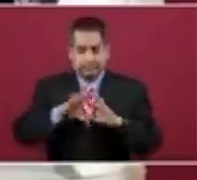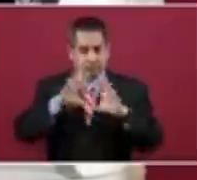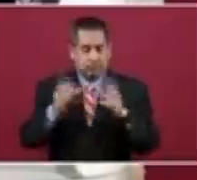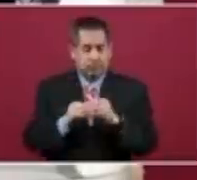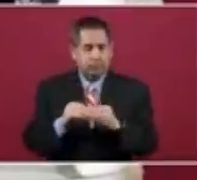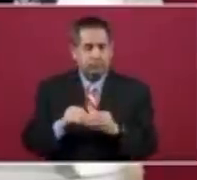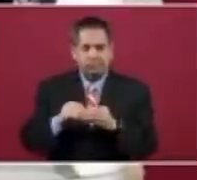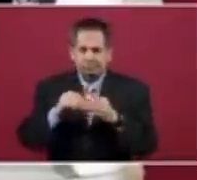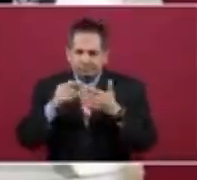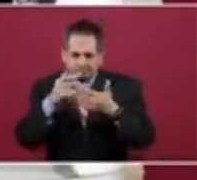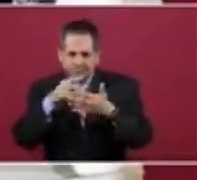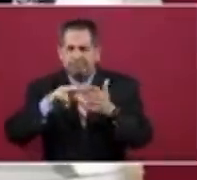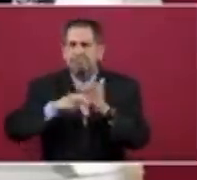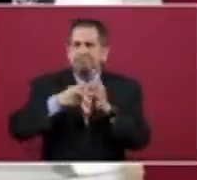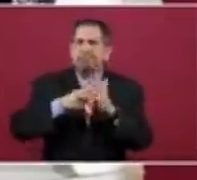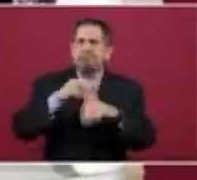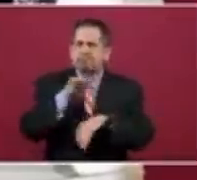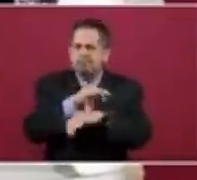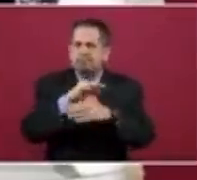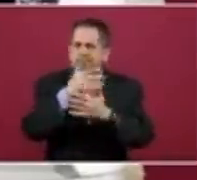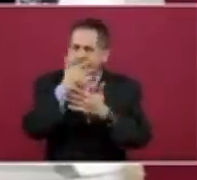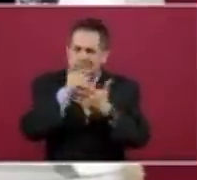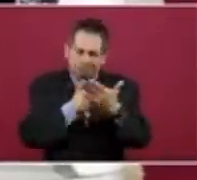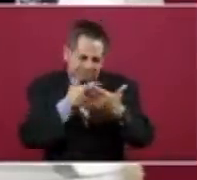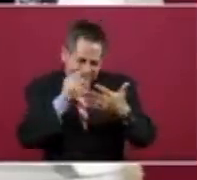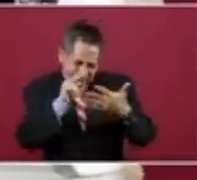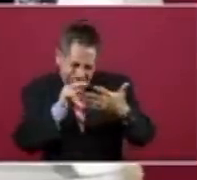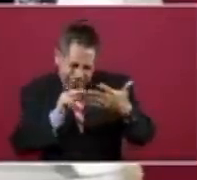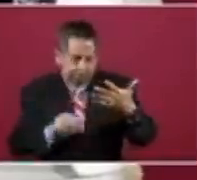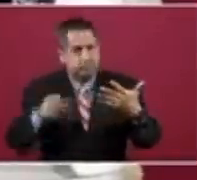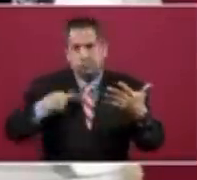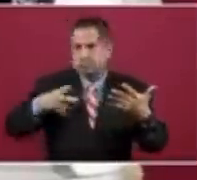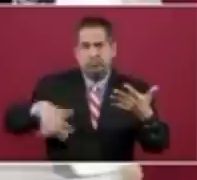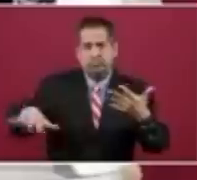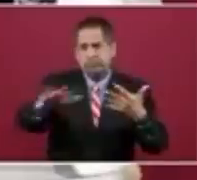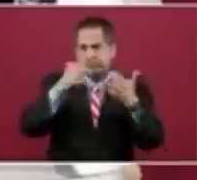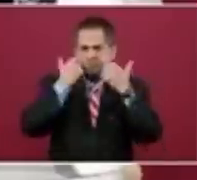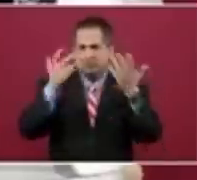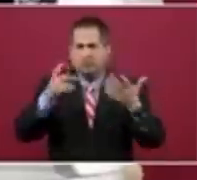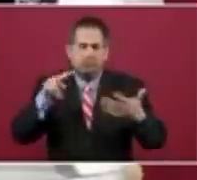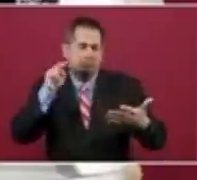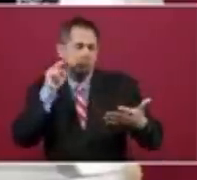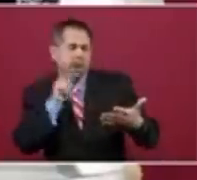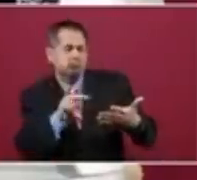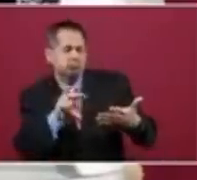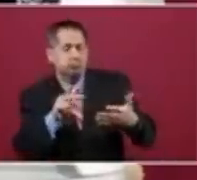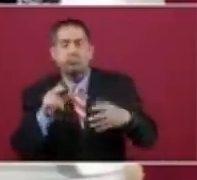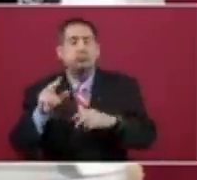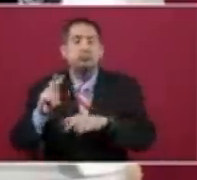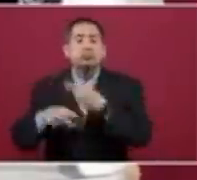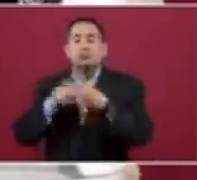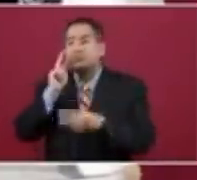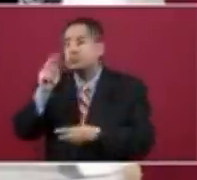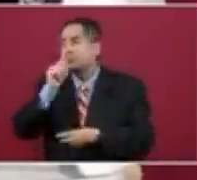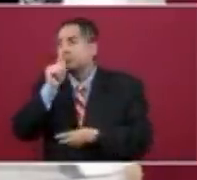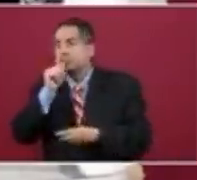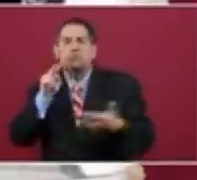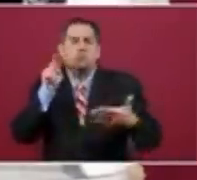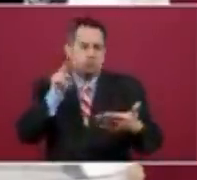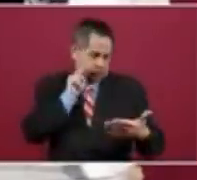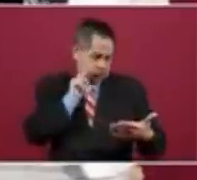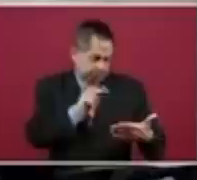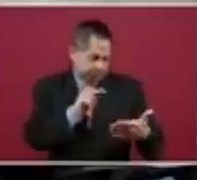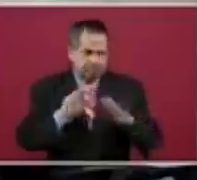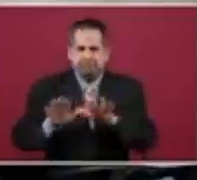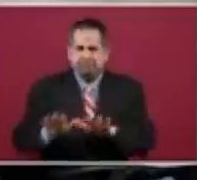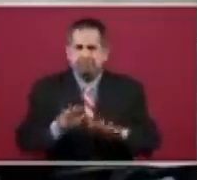se llevó a cabo en todas estas asambleas, para que cualquier persona que no participe en las asambleas pueda revisarla con